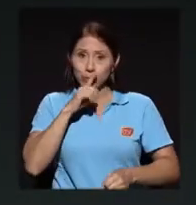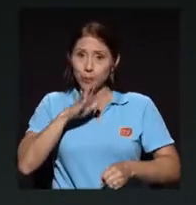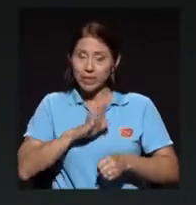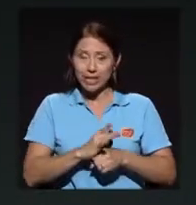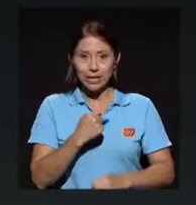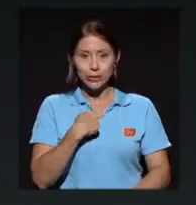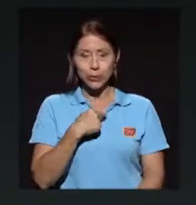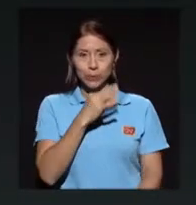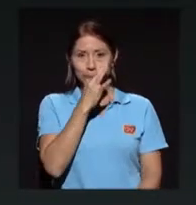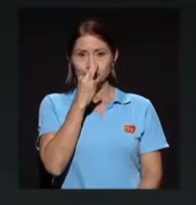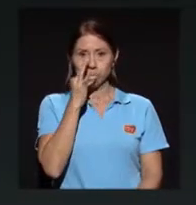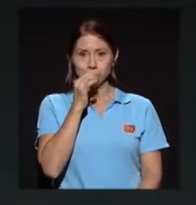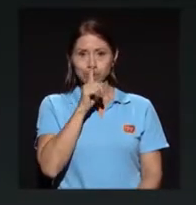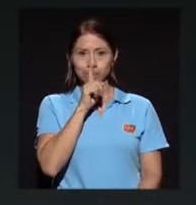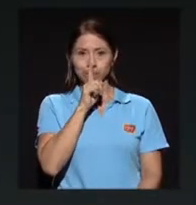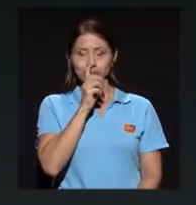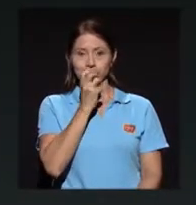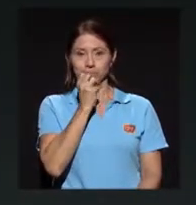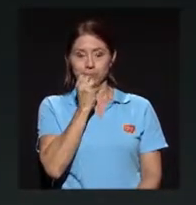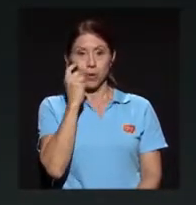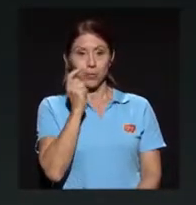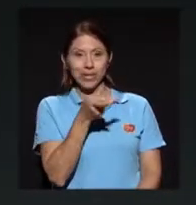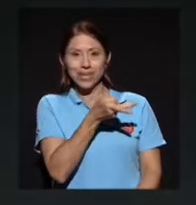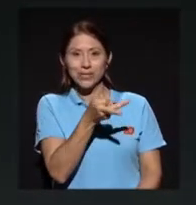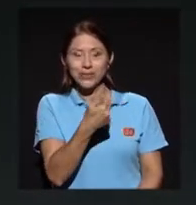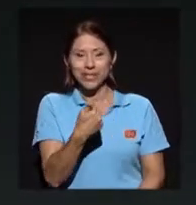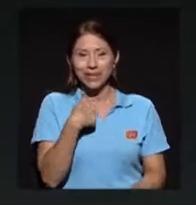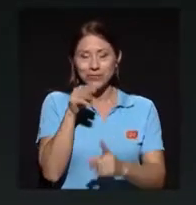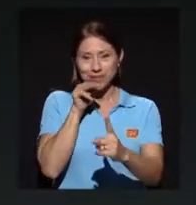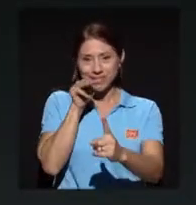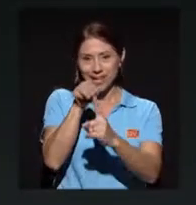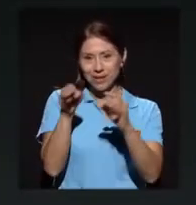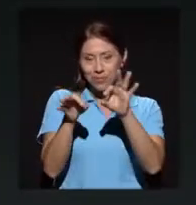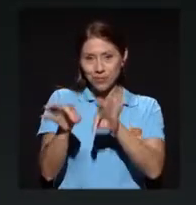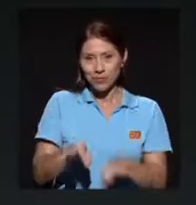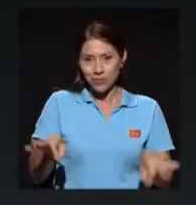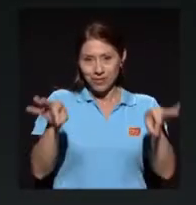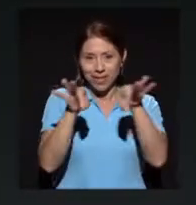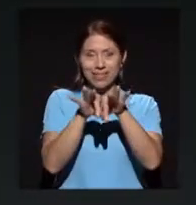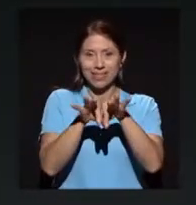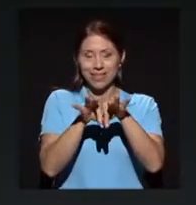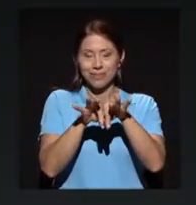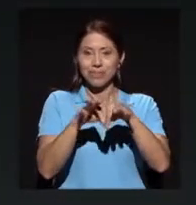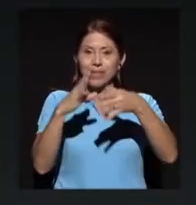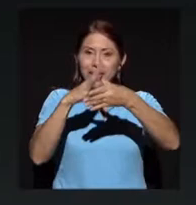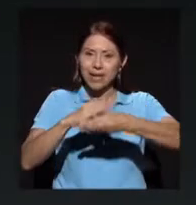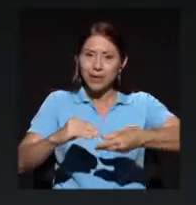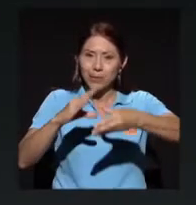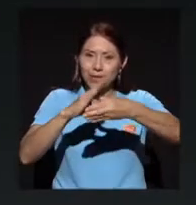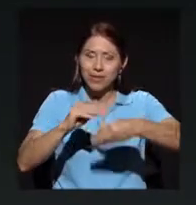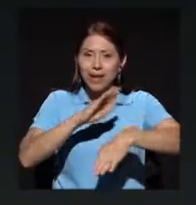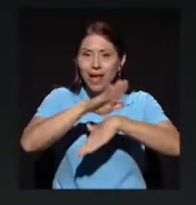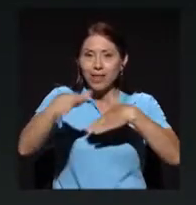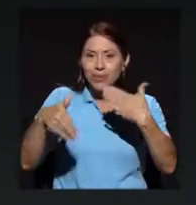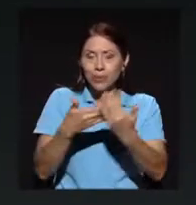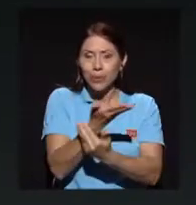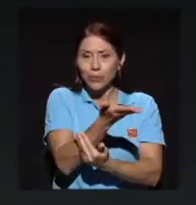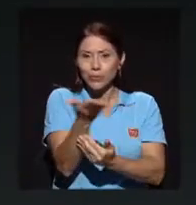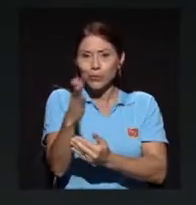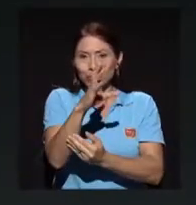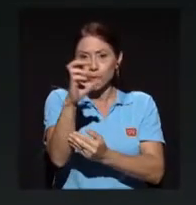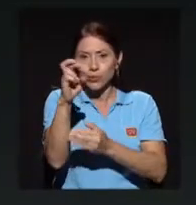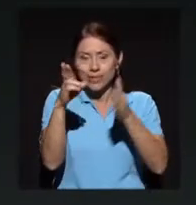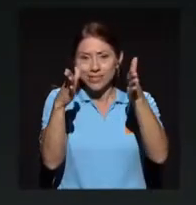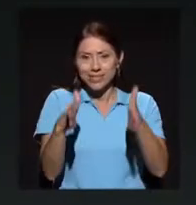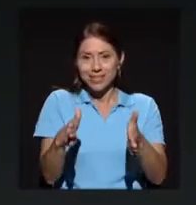porque tienen un mensaje muy importante que contarle a todos los costarricenses e